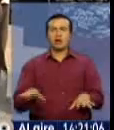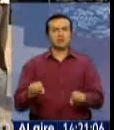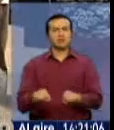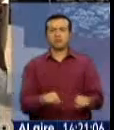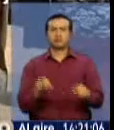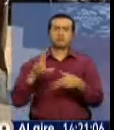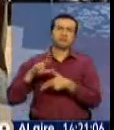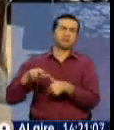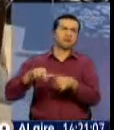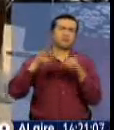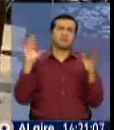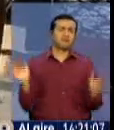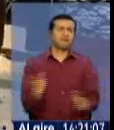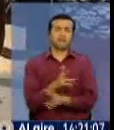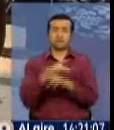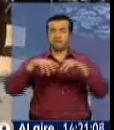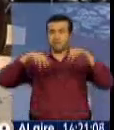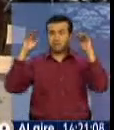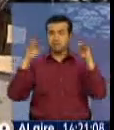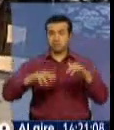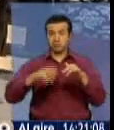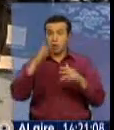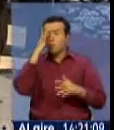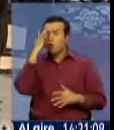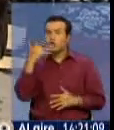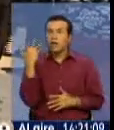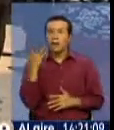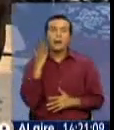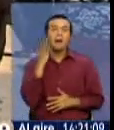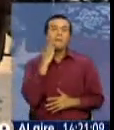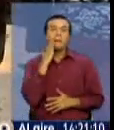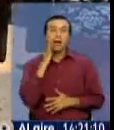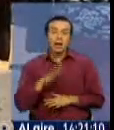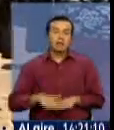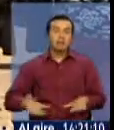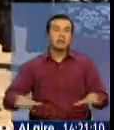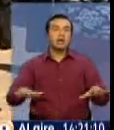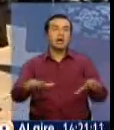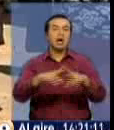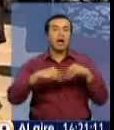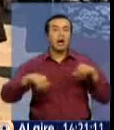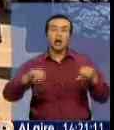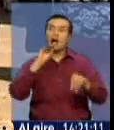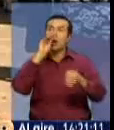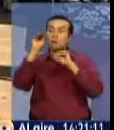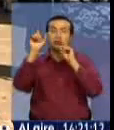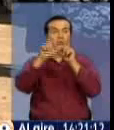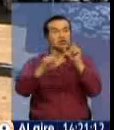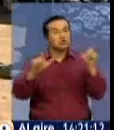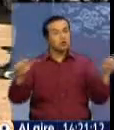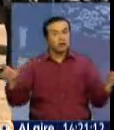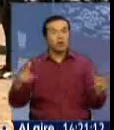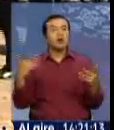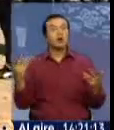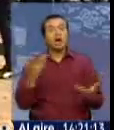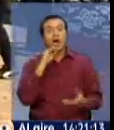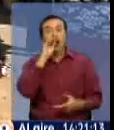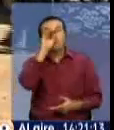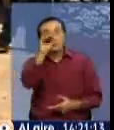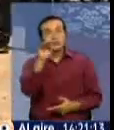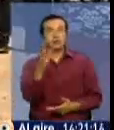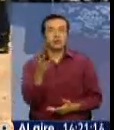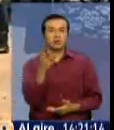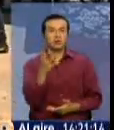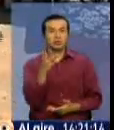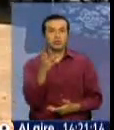huracanes, tormentas, para nosotros es la reacción de la Pachamama que nos está llamando para que los seres humanos con